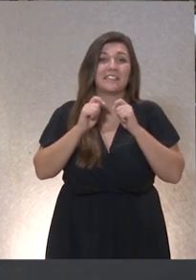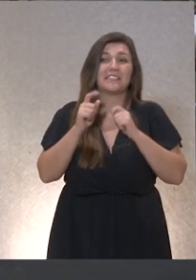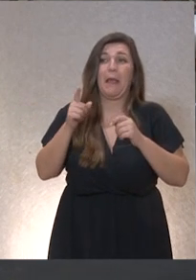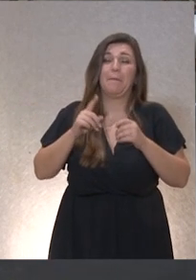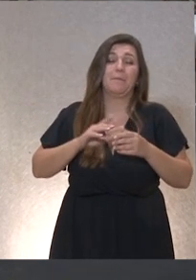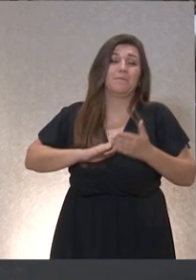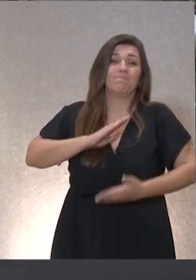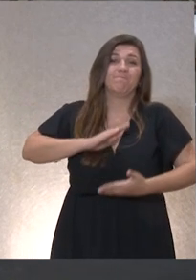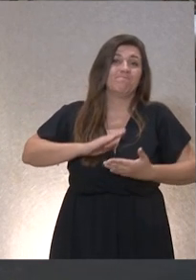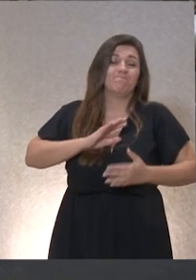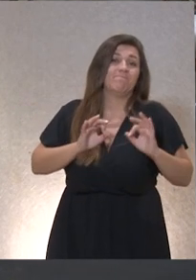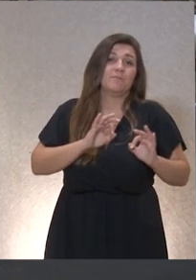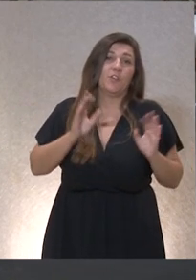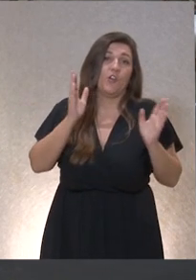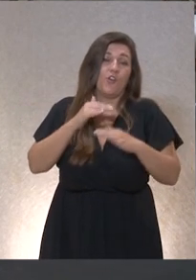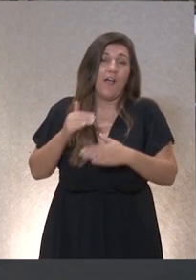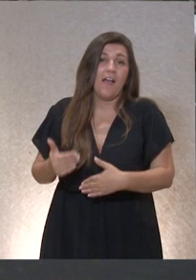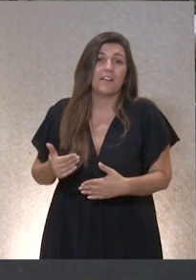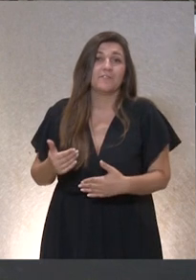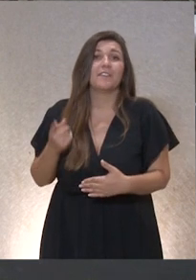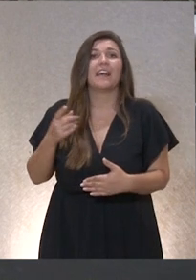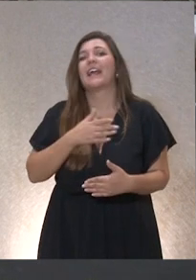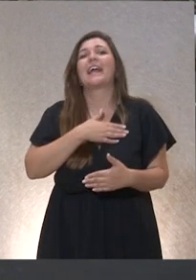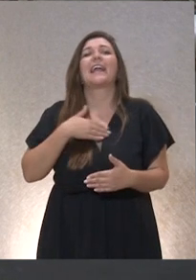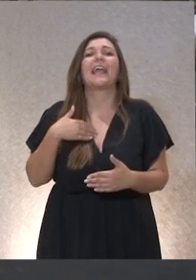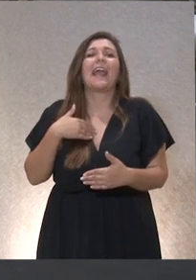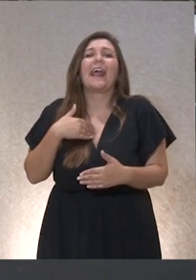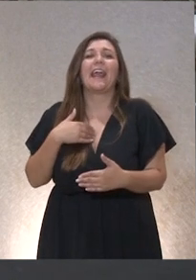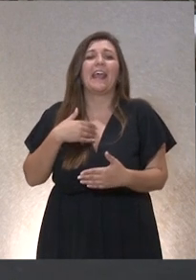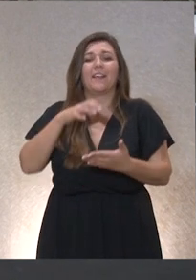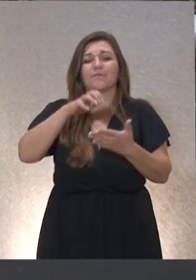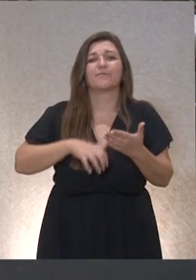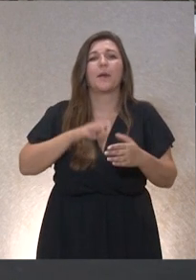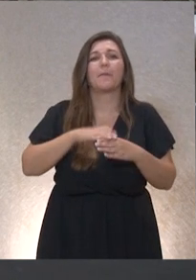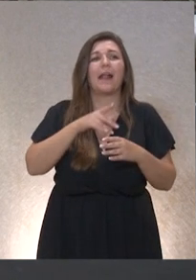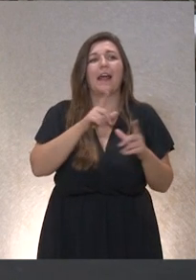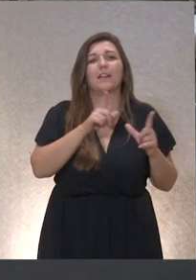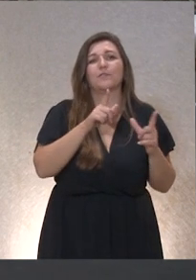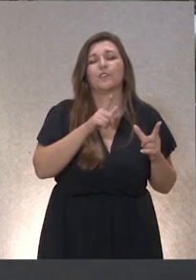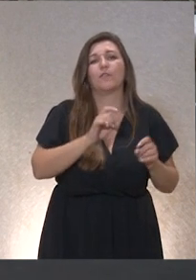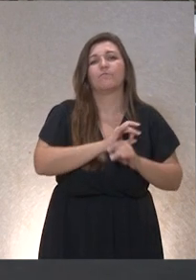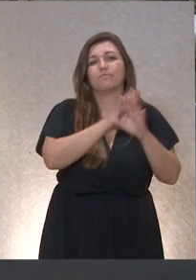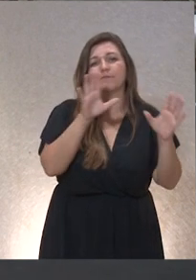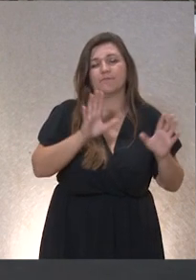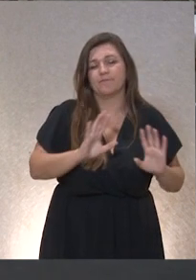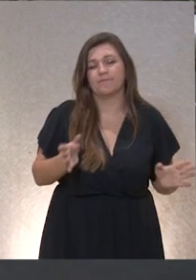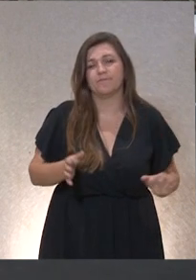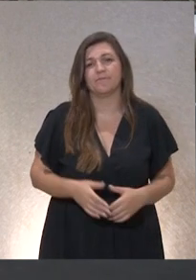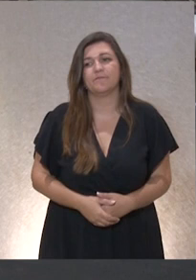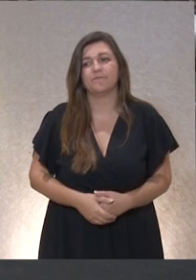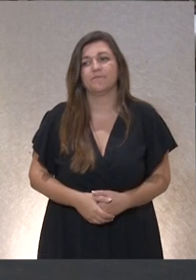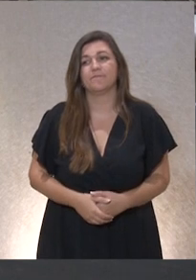preparado lo que quiere es llevar el total a su redacción para que salga que es lo que le está pidiendo su redactor jefe y